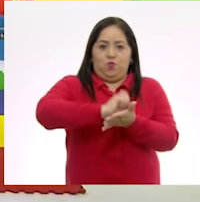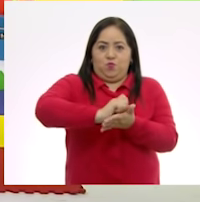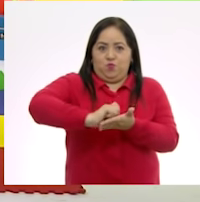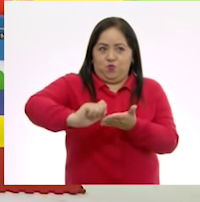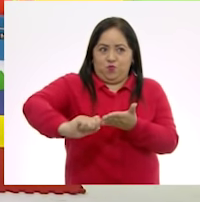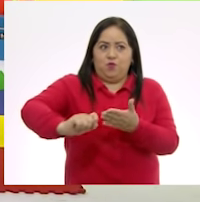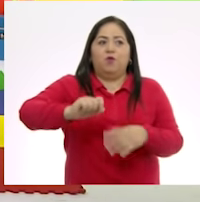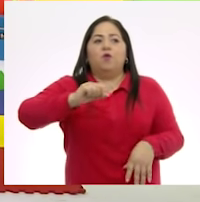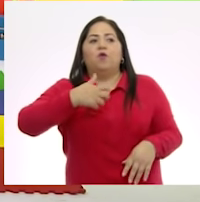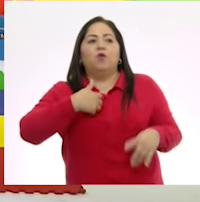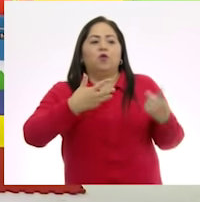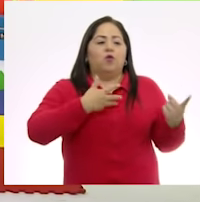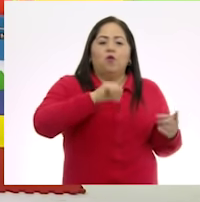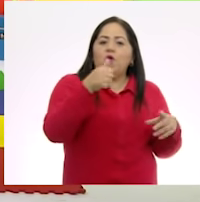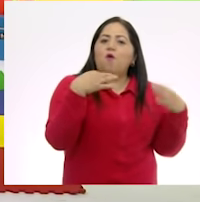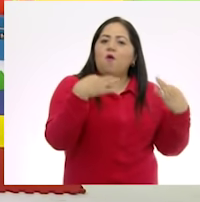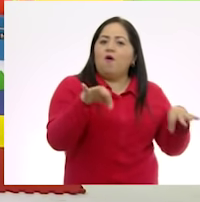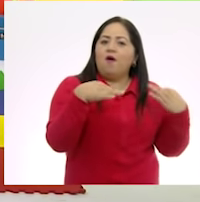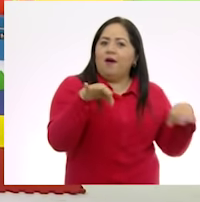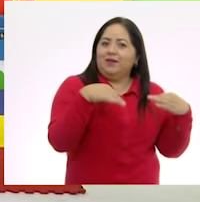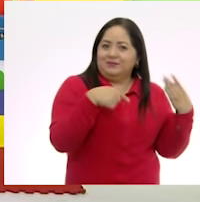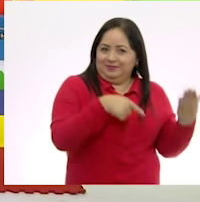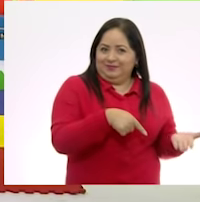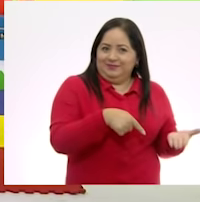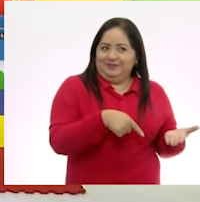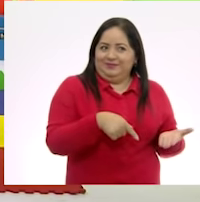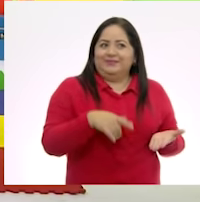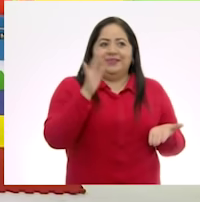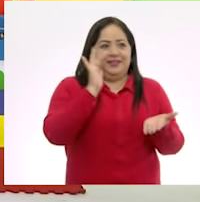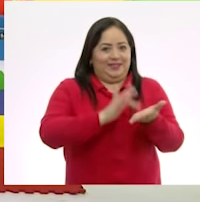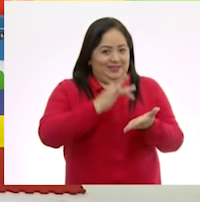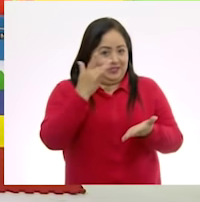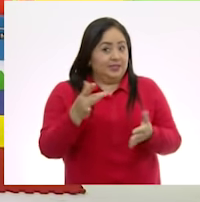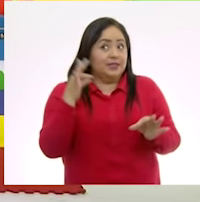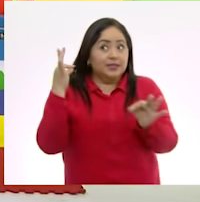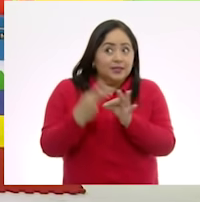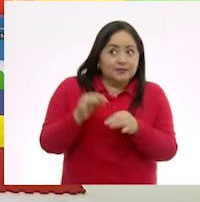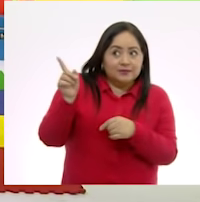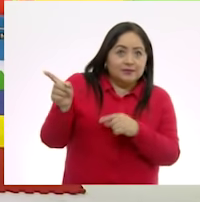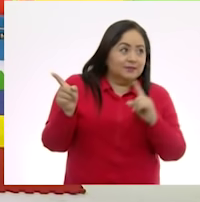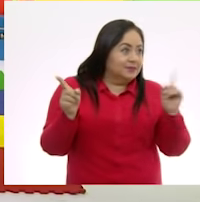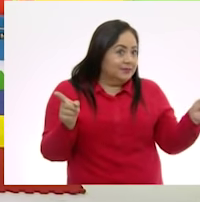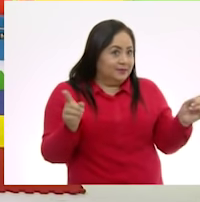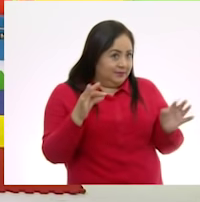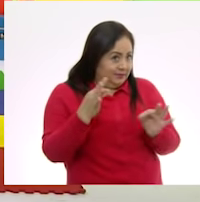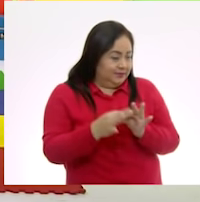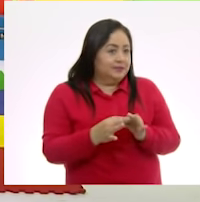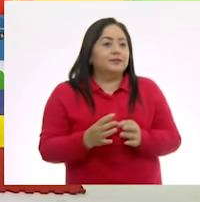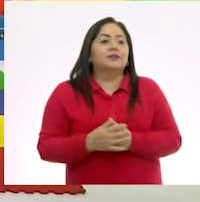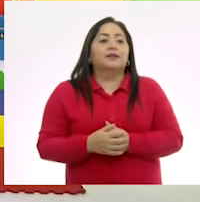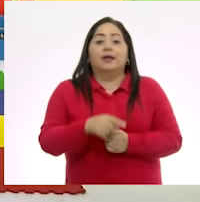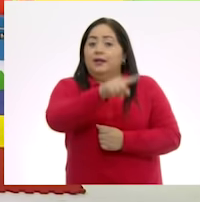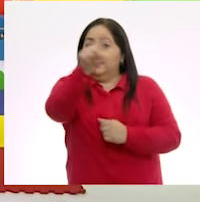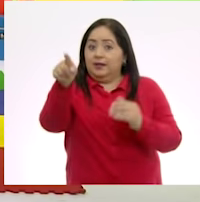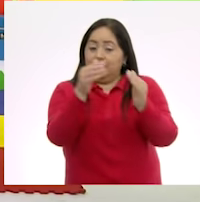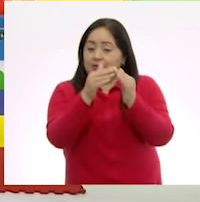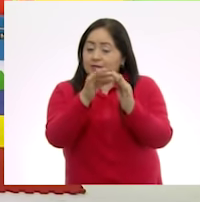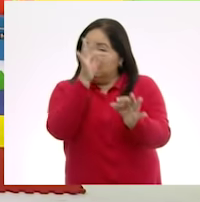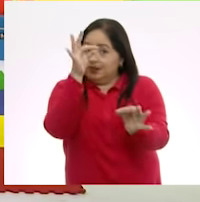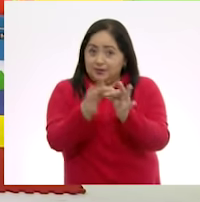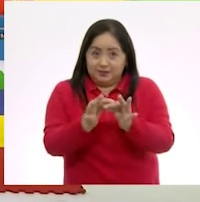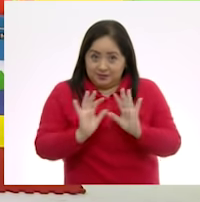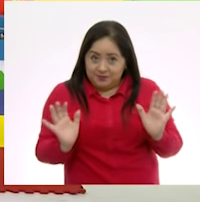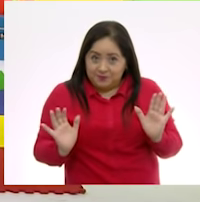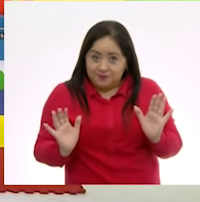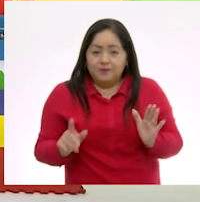yo aquí tengo unas hojitas. Toma. Gracias. ¿Estás lista, Rosita? Sí. Y ahí en casa, listas y